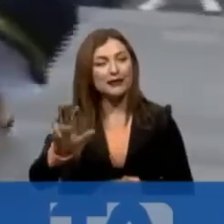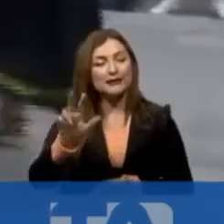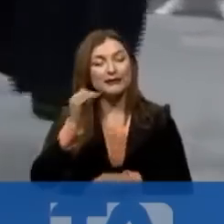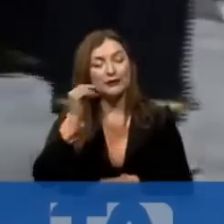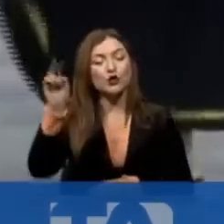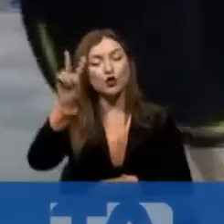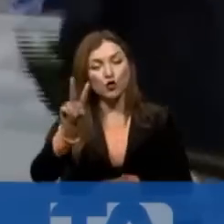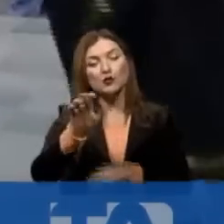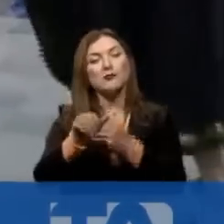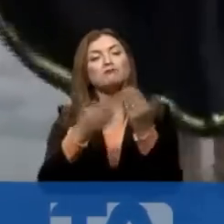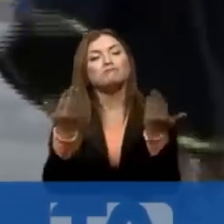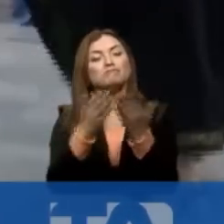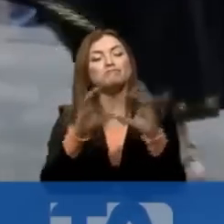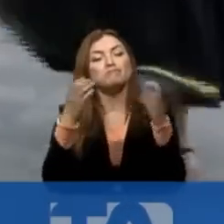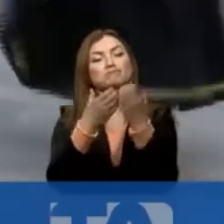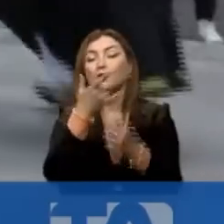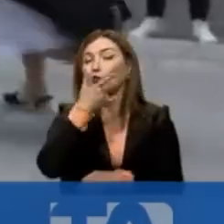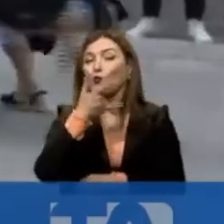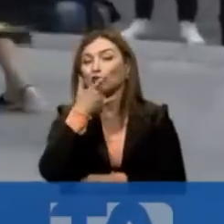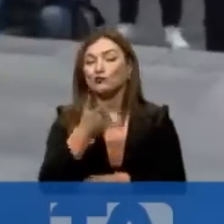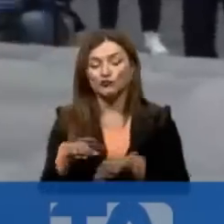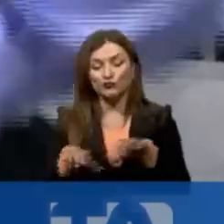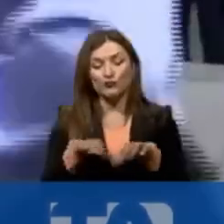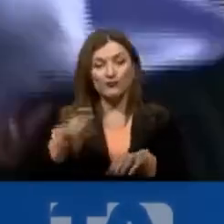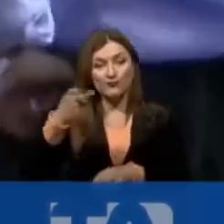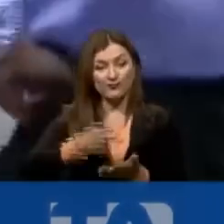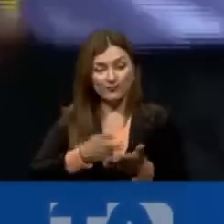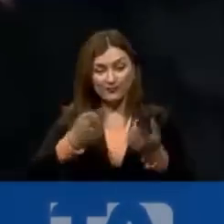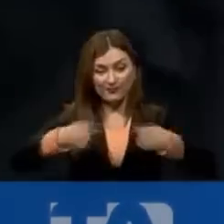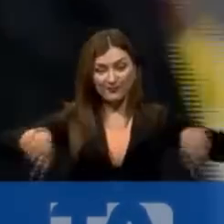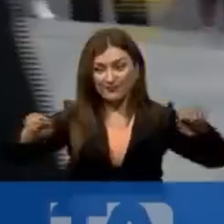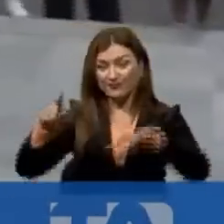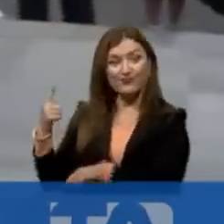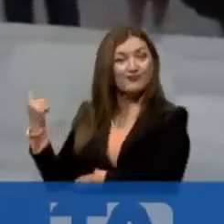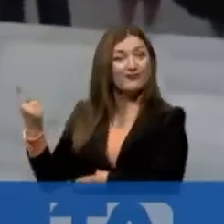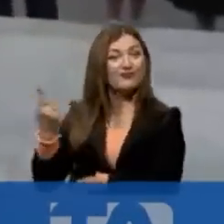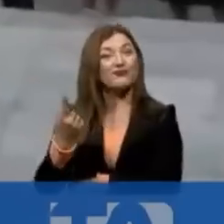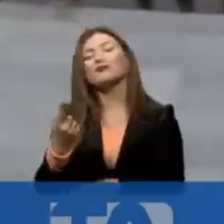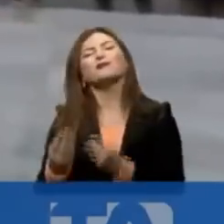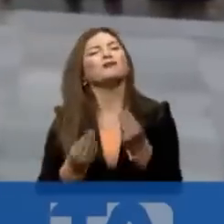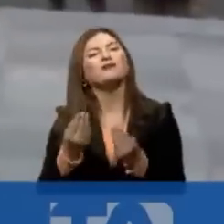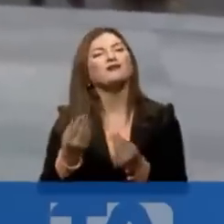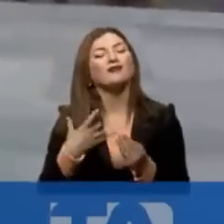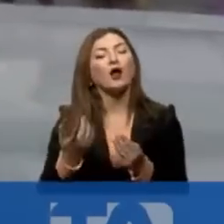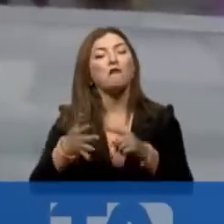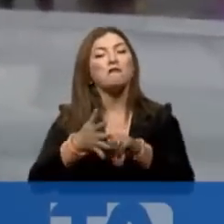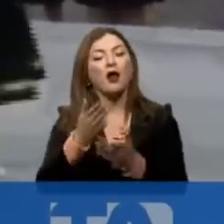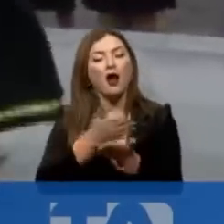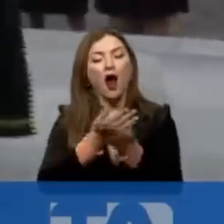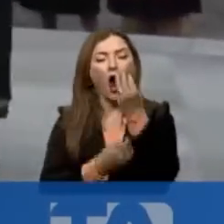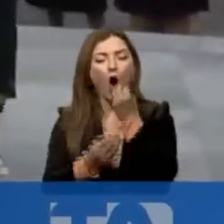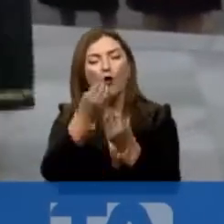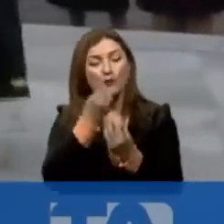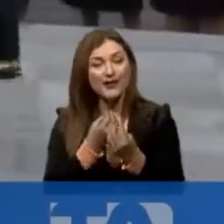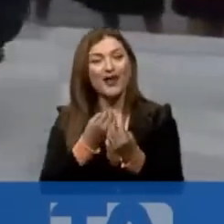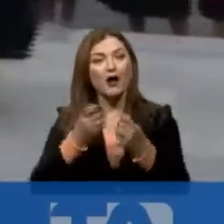a haber alguna actividad? Efectivamente, aquí en la plaza donde ustedes pueden ver en este momento vamos a tener una feria gastronómica, la Feria